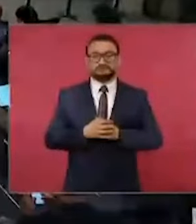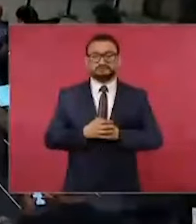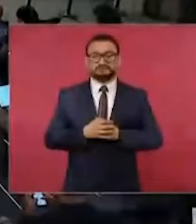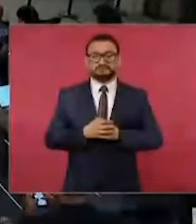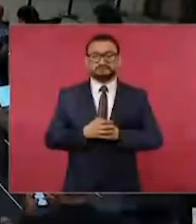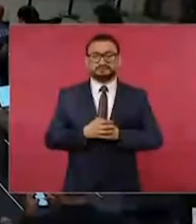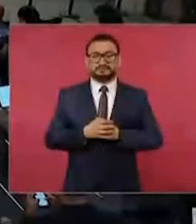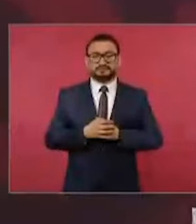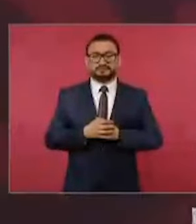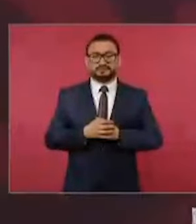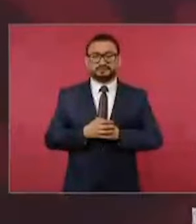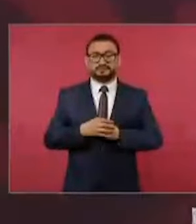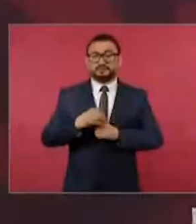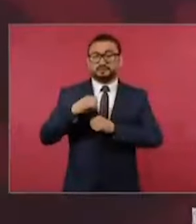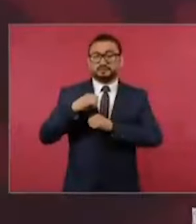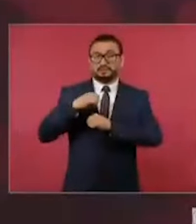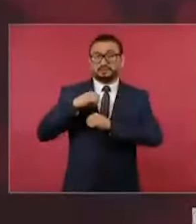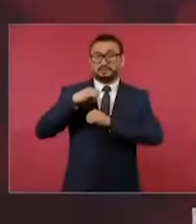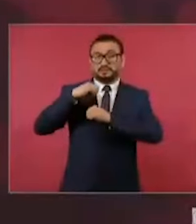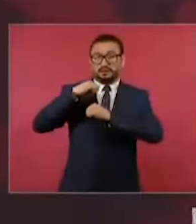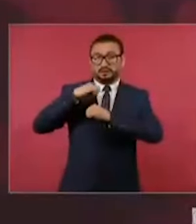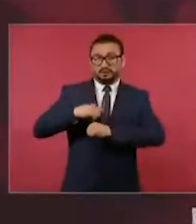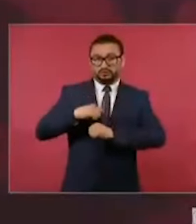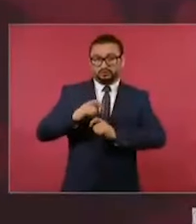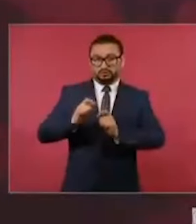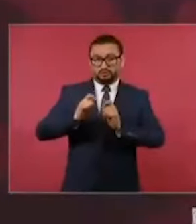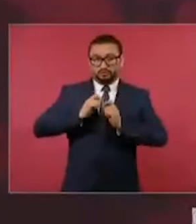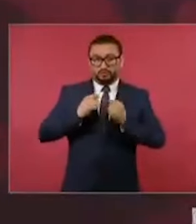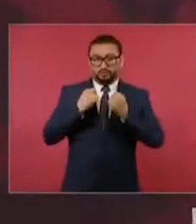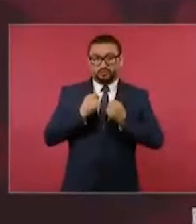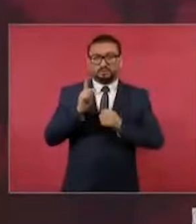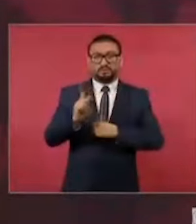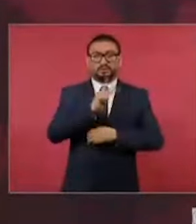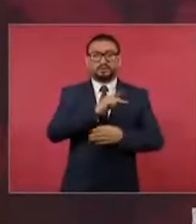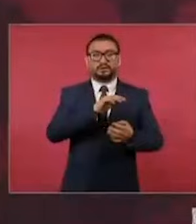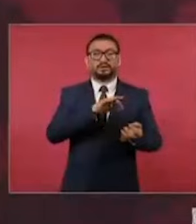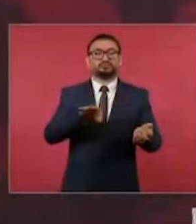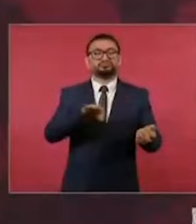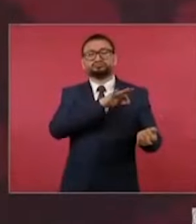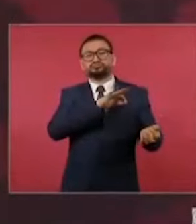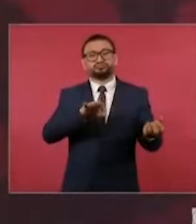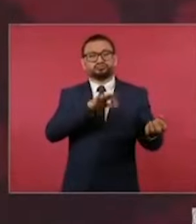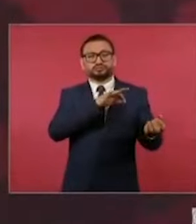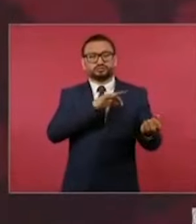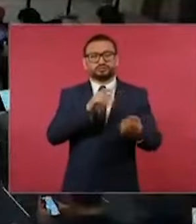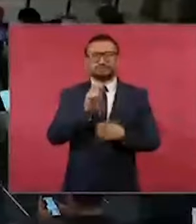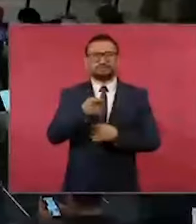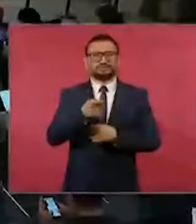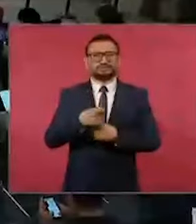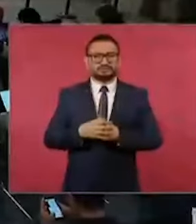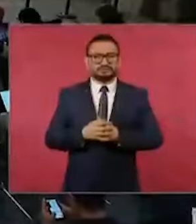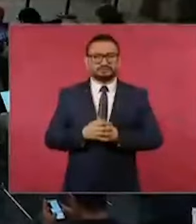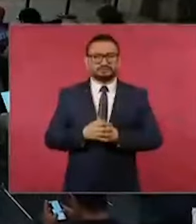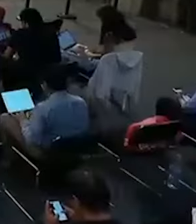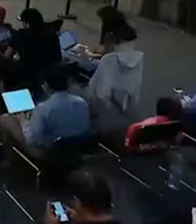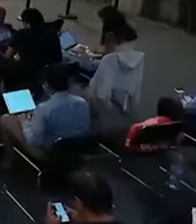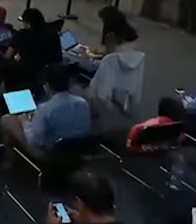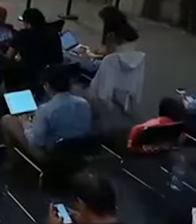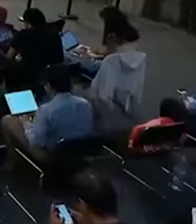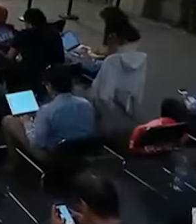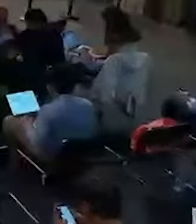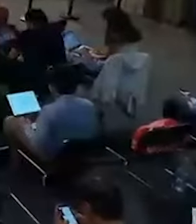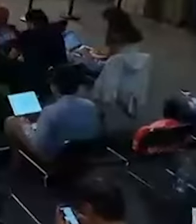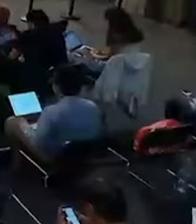decir federalizar sus servicios de salud y que Próximamente serán 24 porque Próximamente el estado de